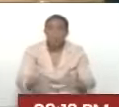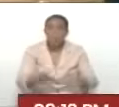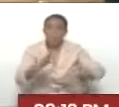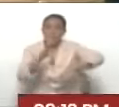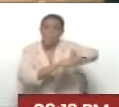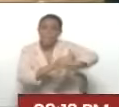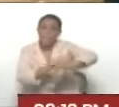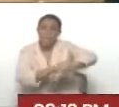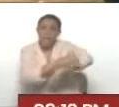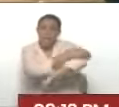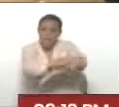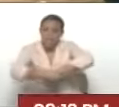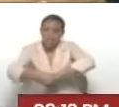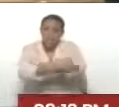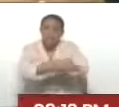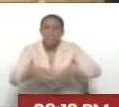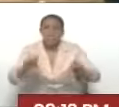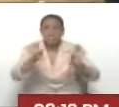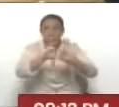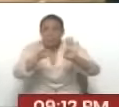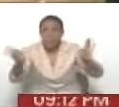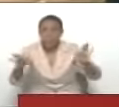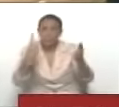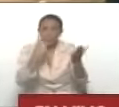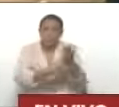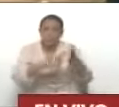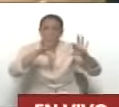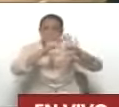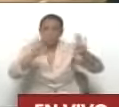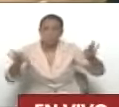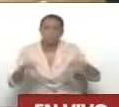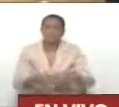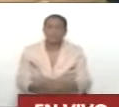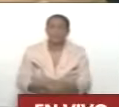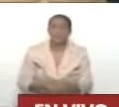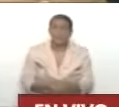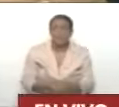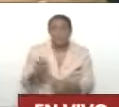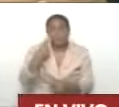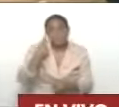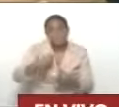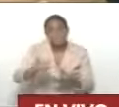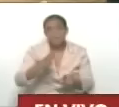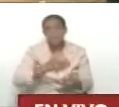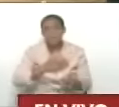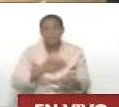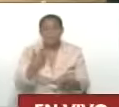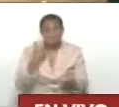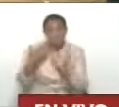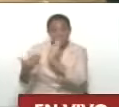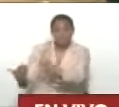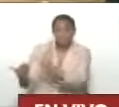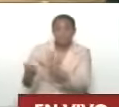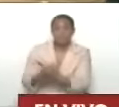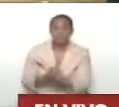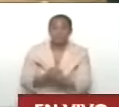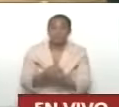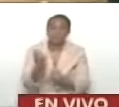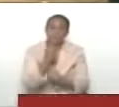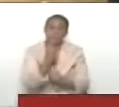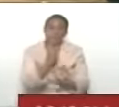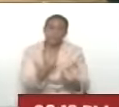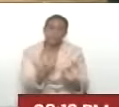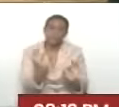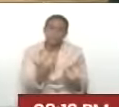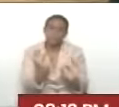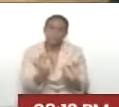ahumado y chorizo italiano. Realmente cuatro, me peleé por una. Pero aquí los tenemos, ¿viste? Aquí tenemos dos nada más hoy.